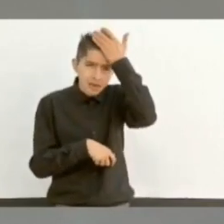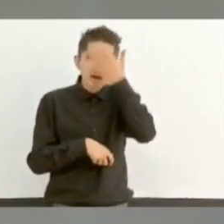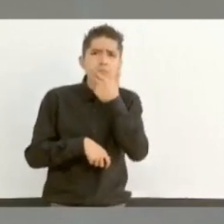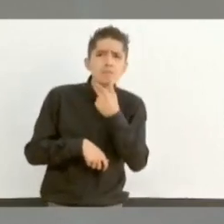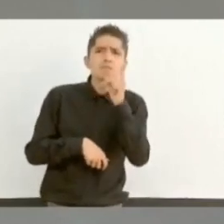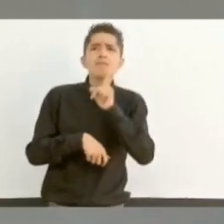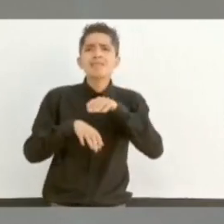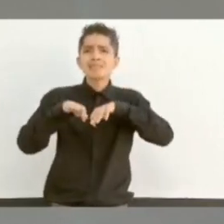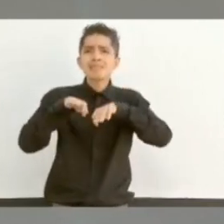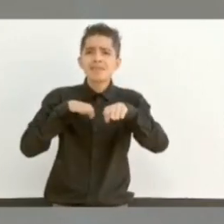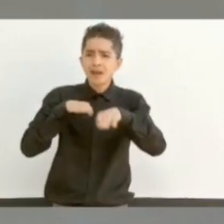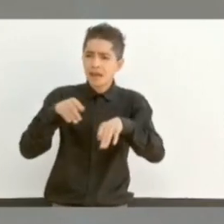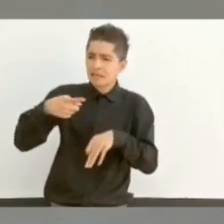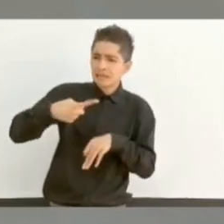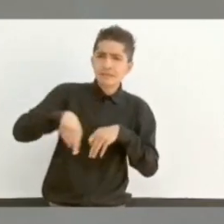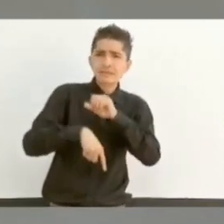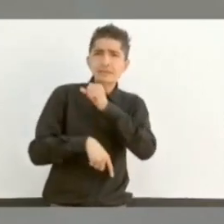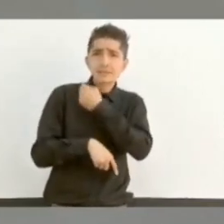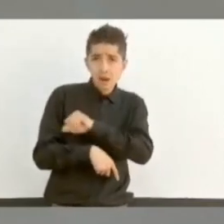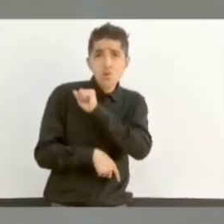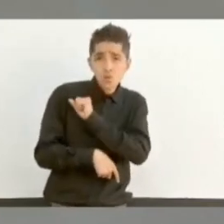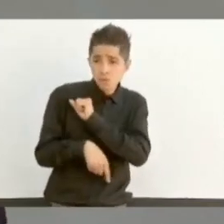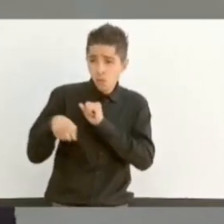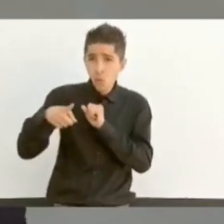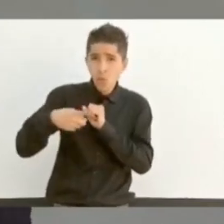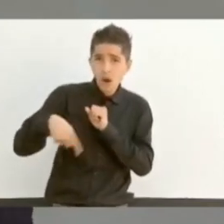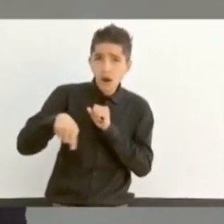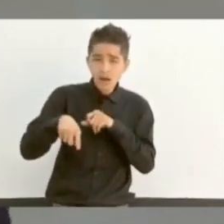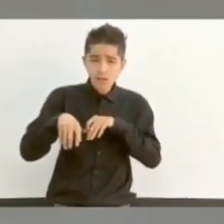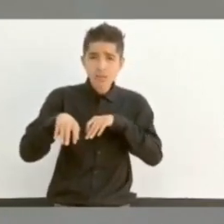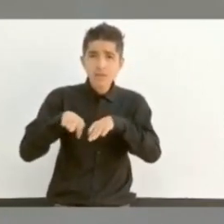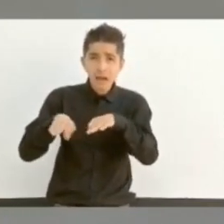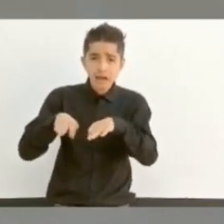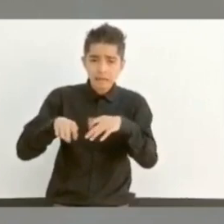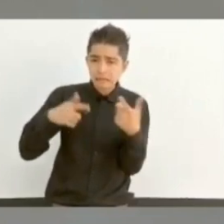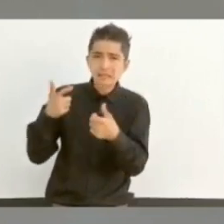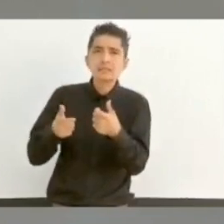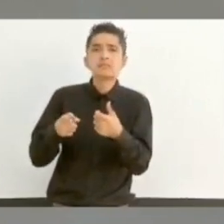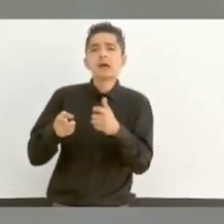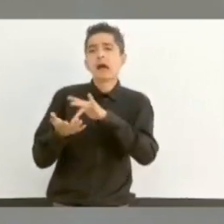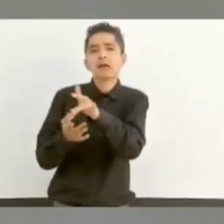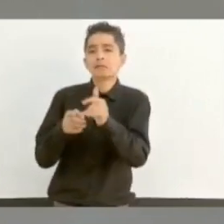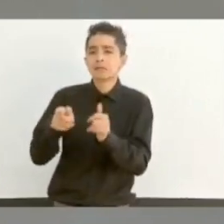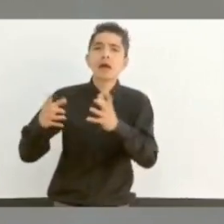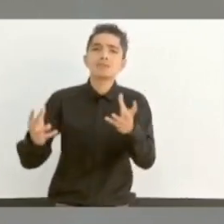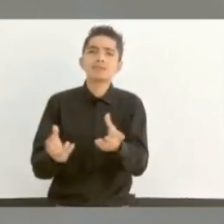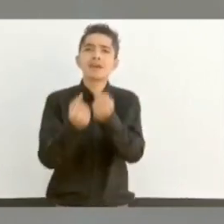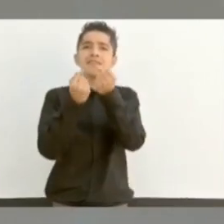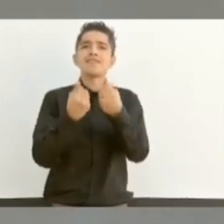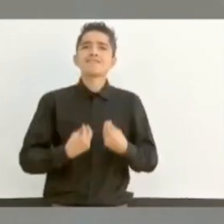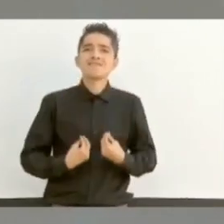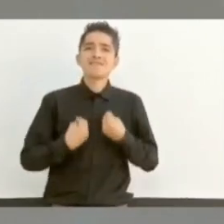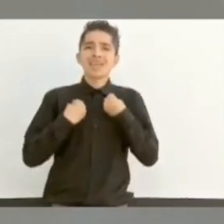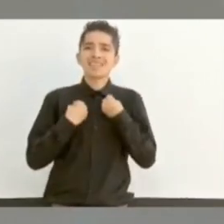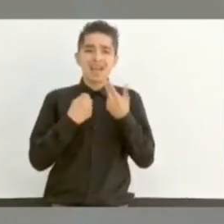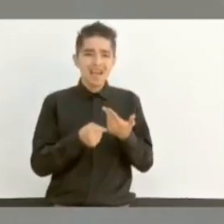trabajadores del sector salud que están salvando vidas en los hospitales